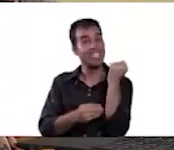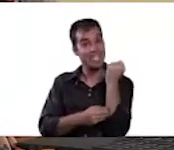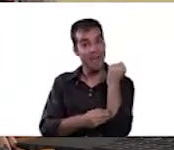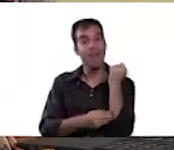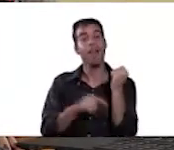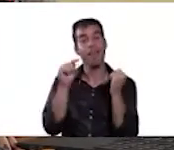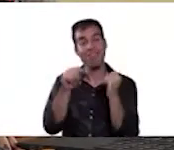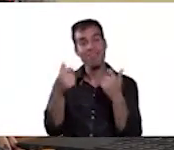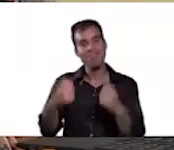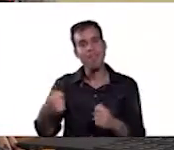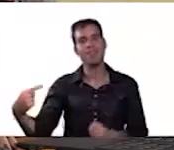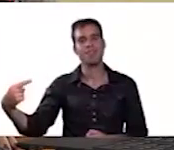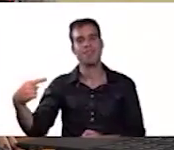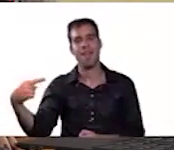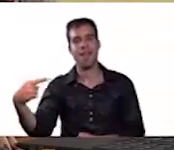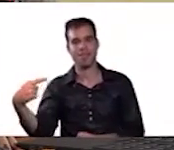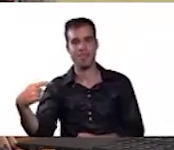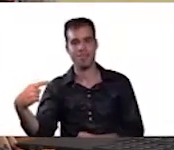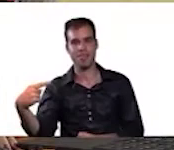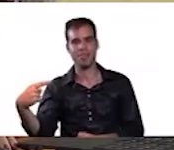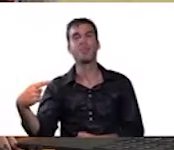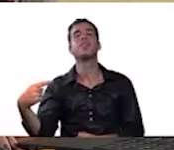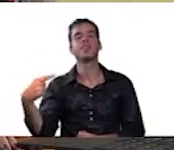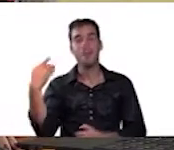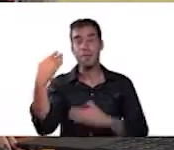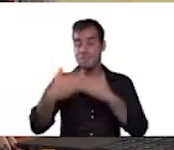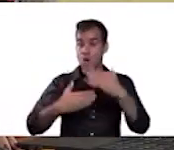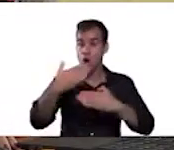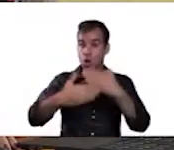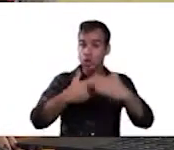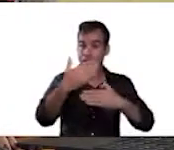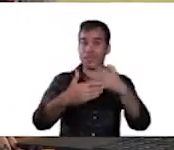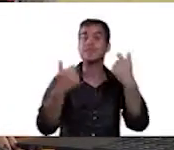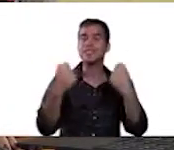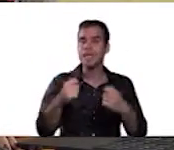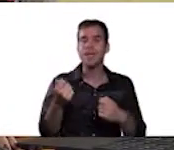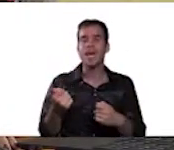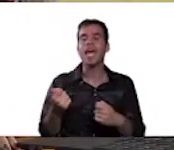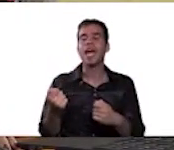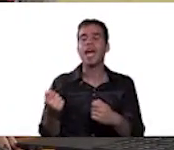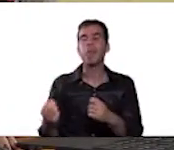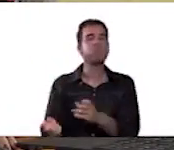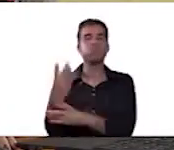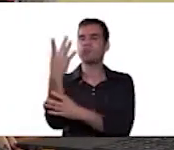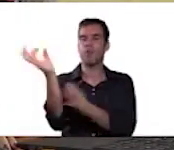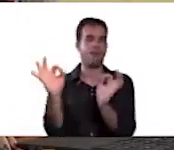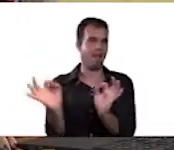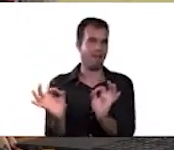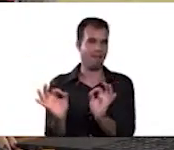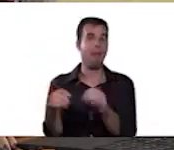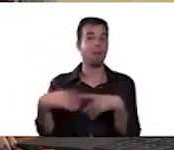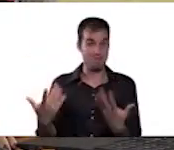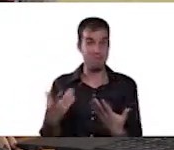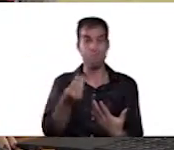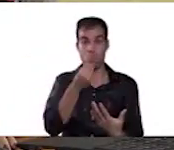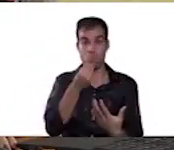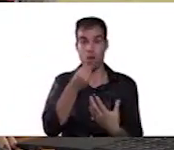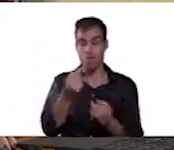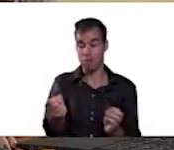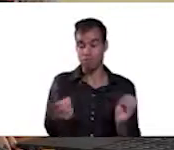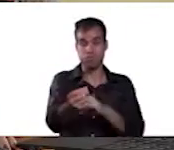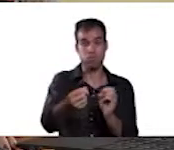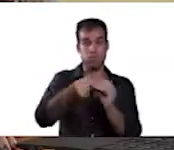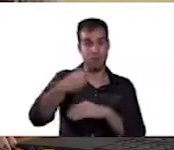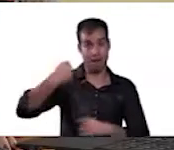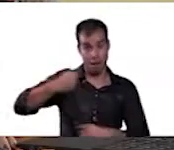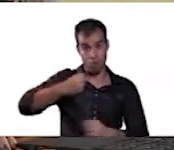que ser negativa. El proceso tiene que ser no espontáneo para que se pueda transportar